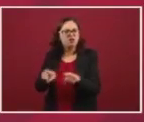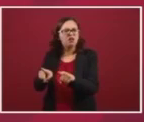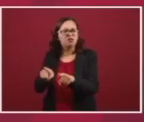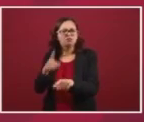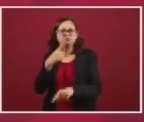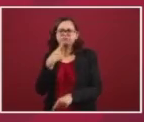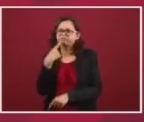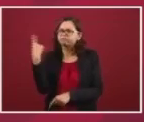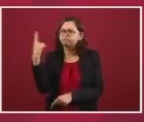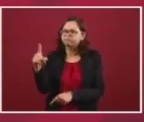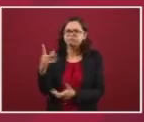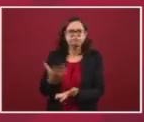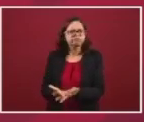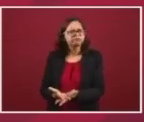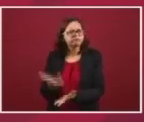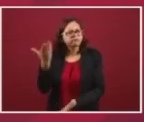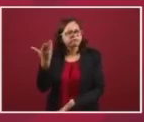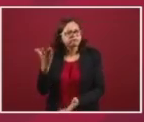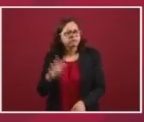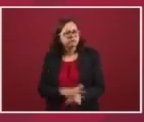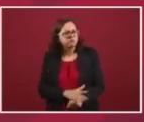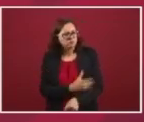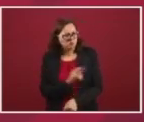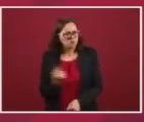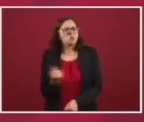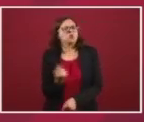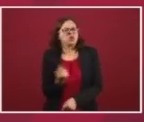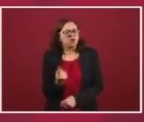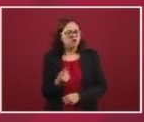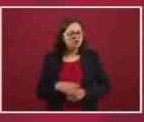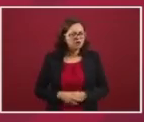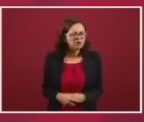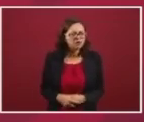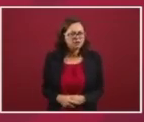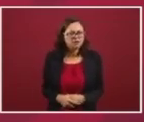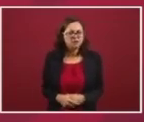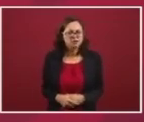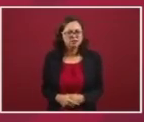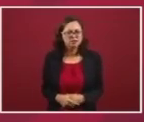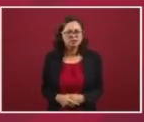ahora otra demanda?